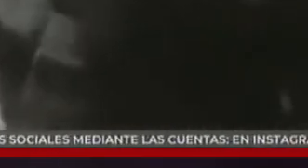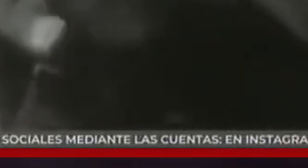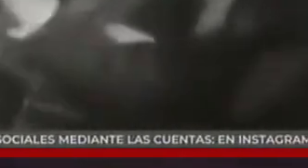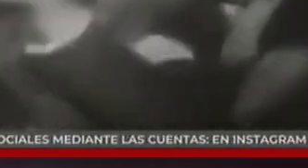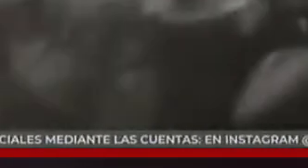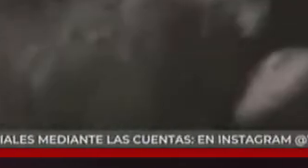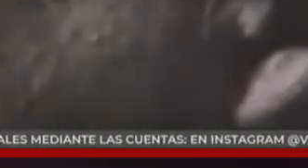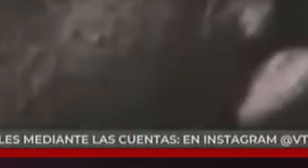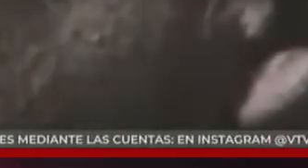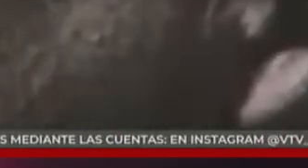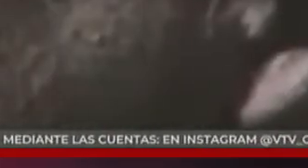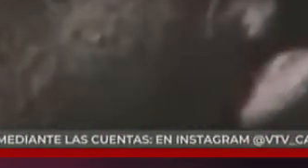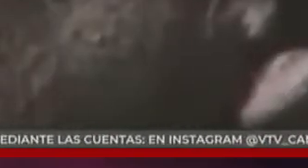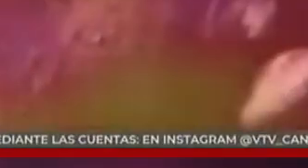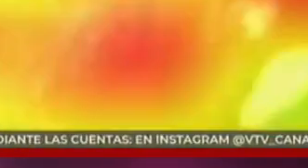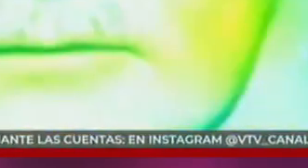sin igual,